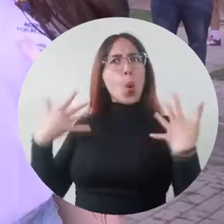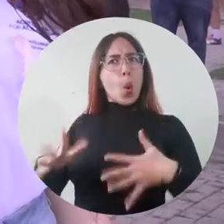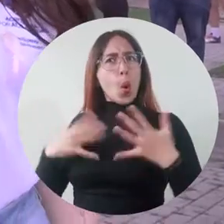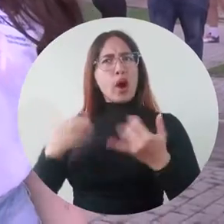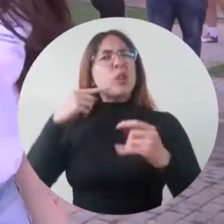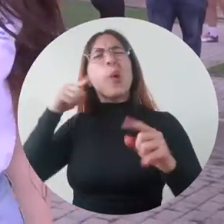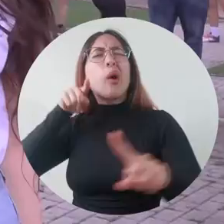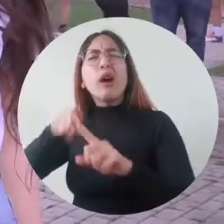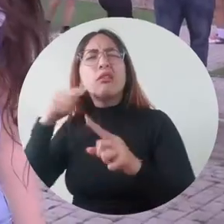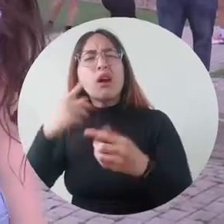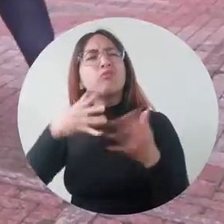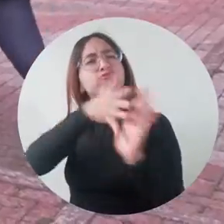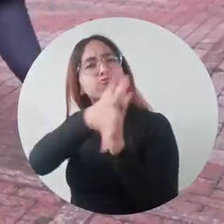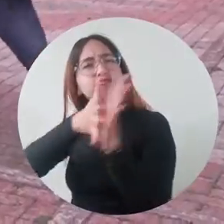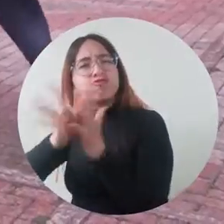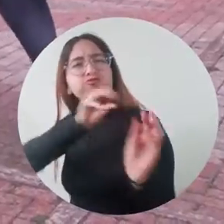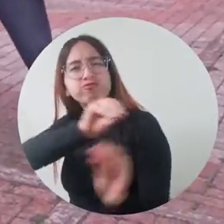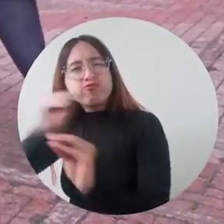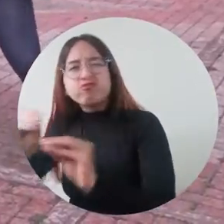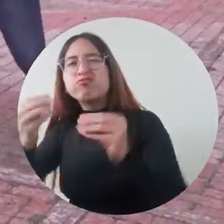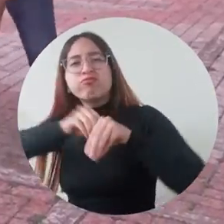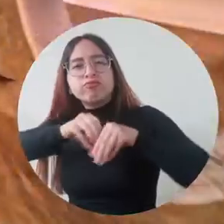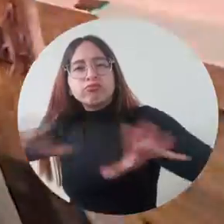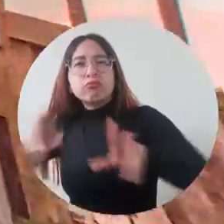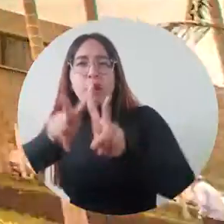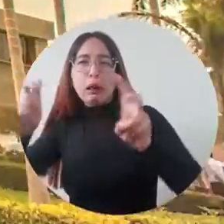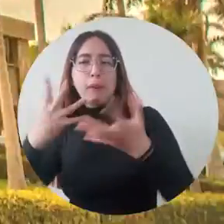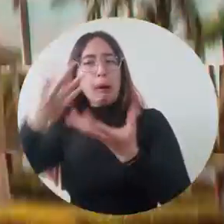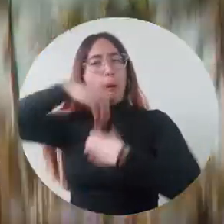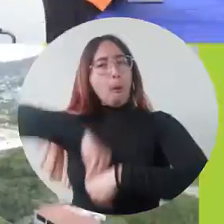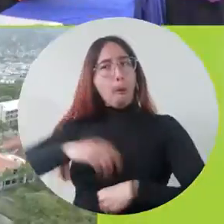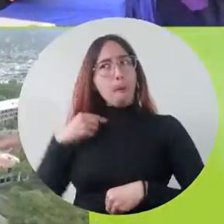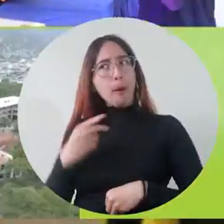y enviar un mensaje de sensibilización sobre la enfermedad